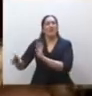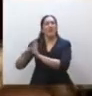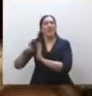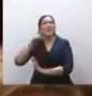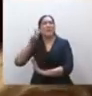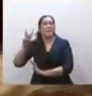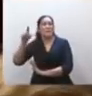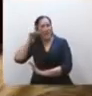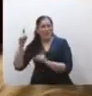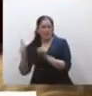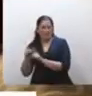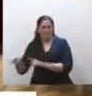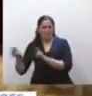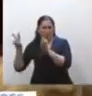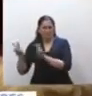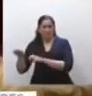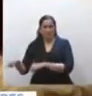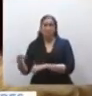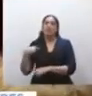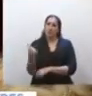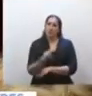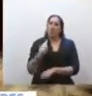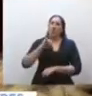Vamos a acompañar esta media sanción.